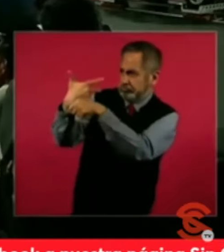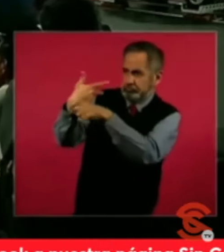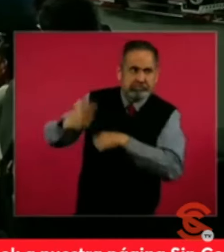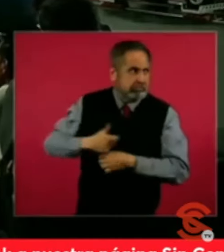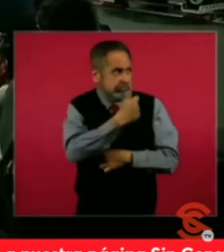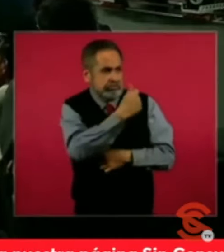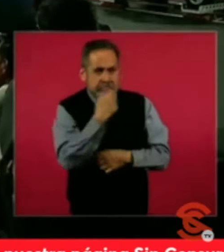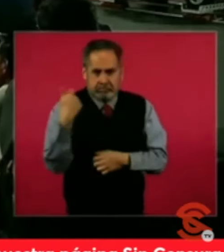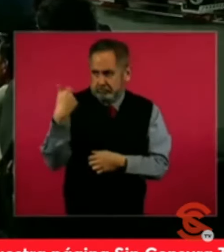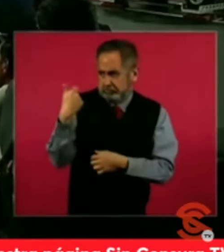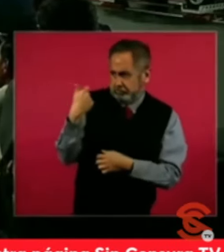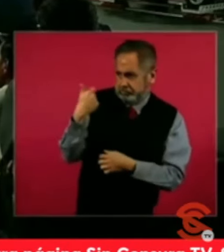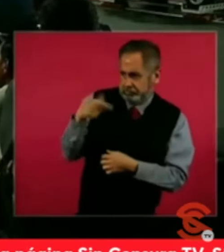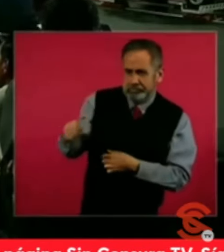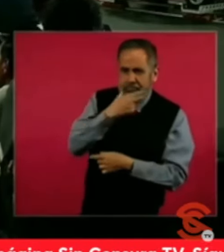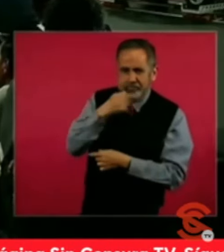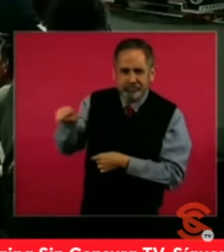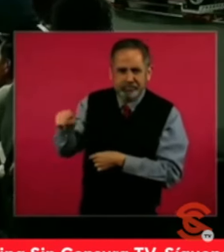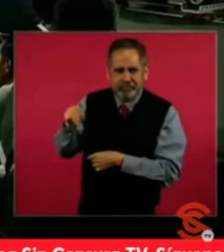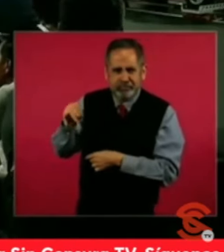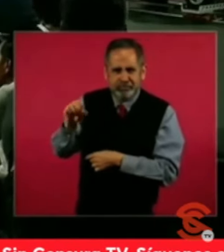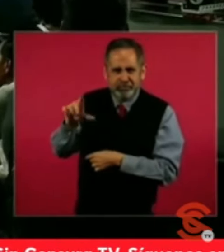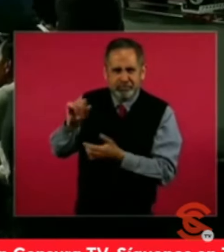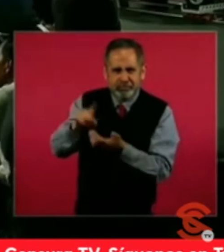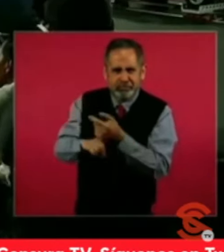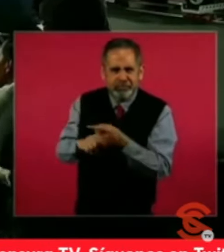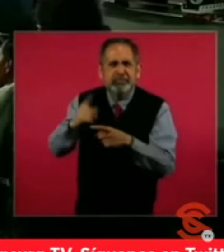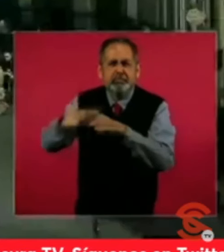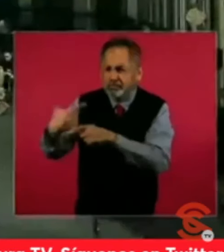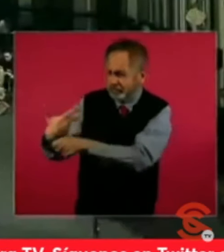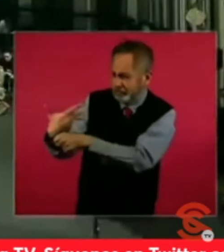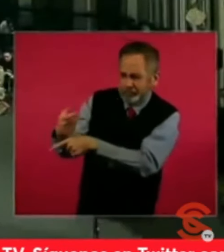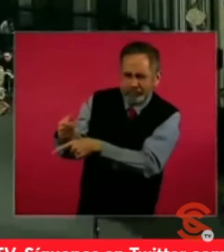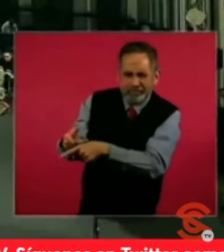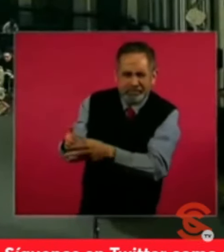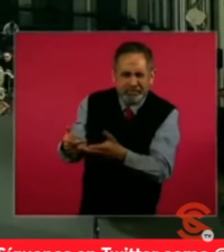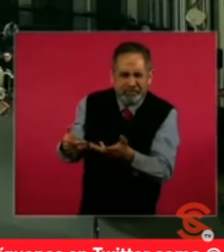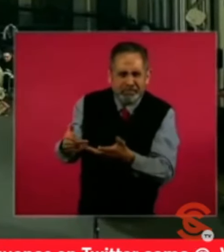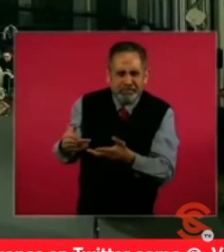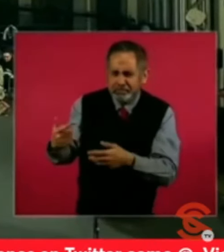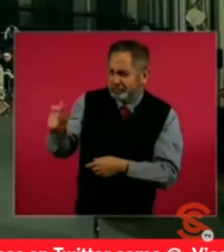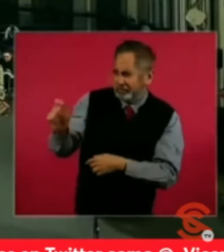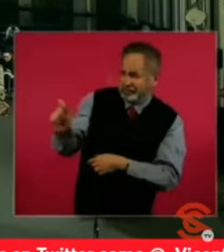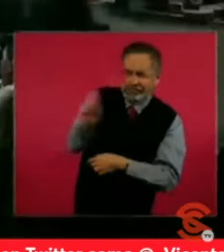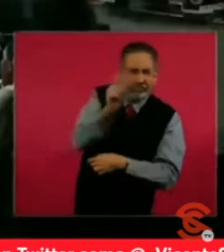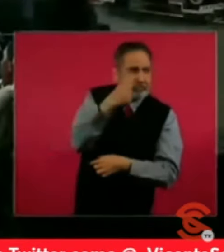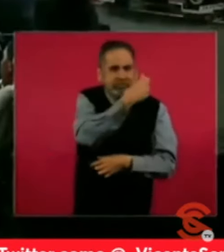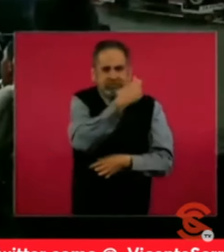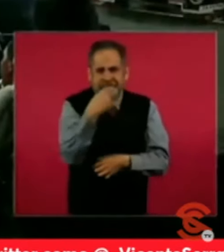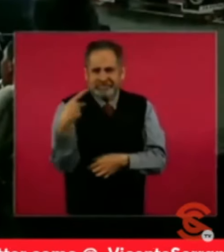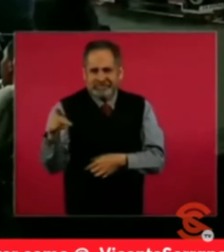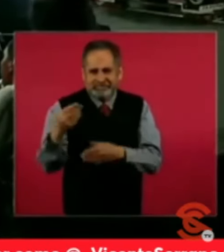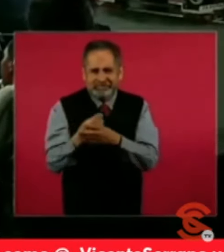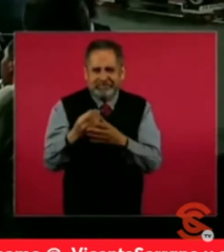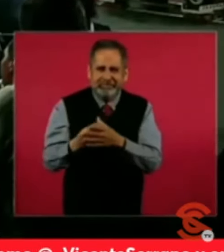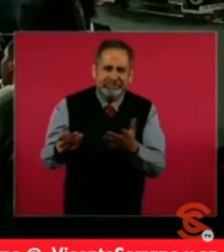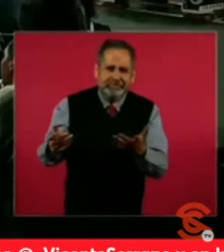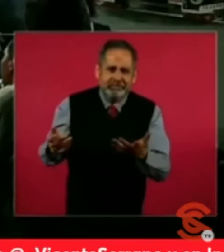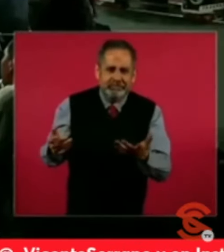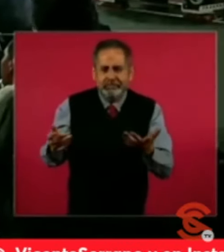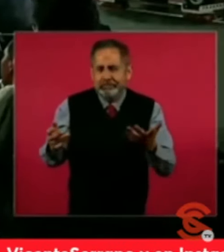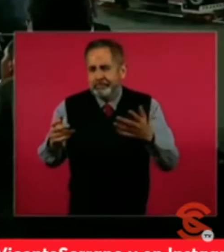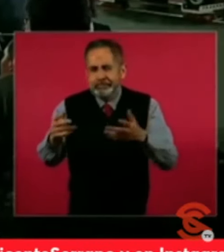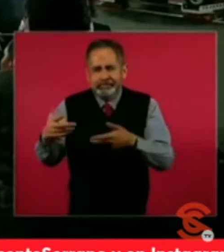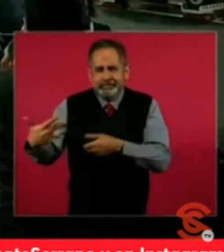hago para acá un poquito. ¿Quién te quiere grabar? Él, quiere, ahí me quiere poner en su